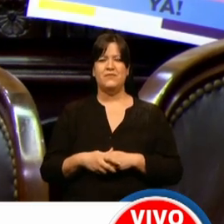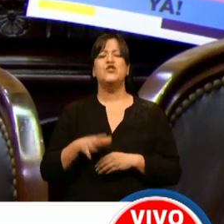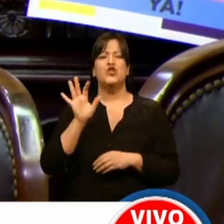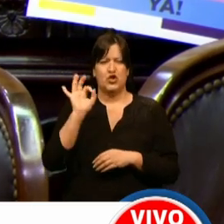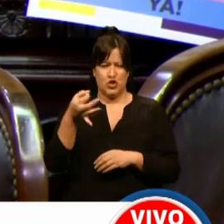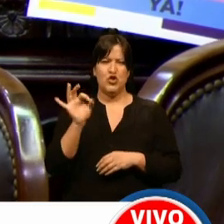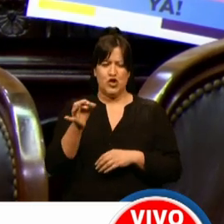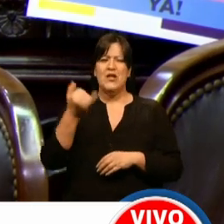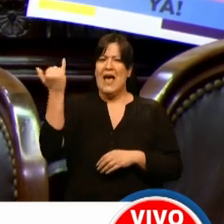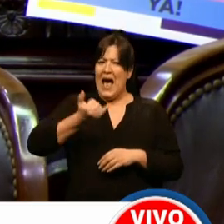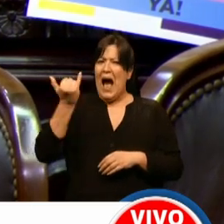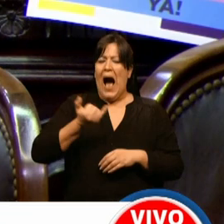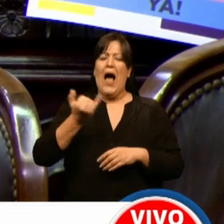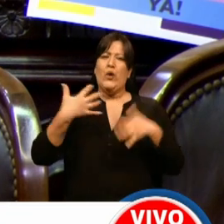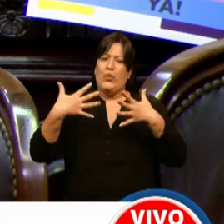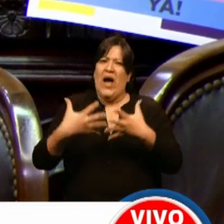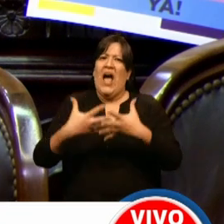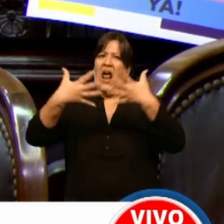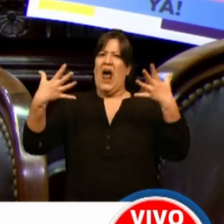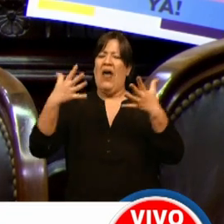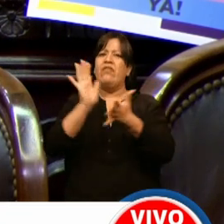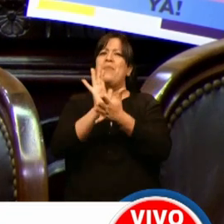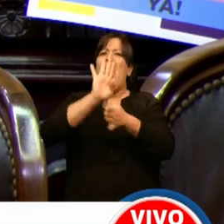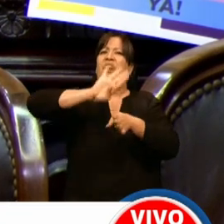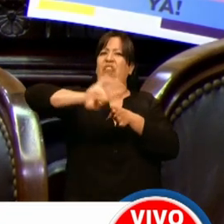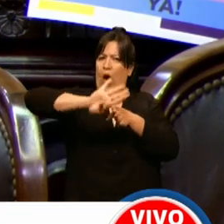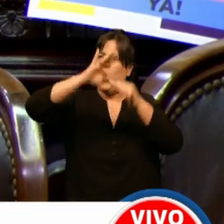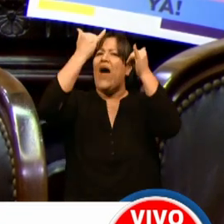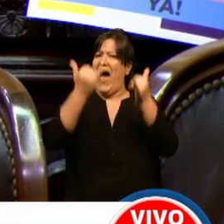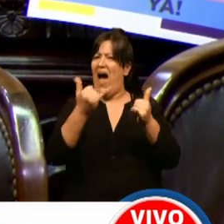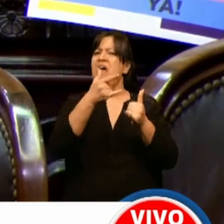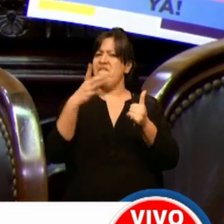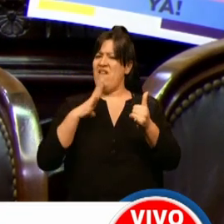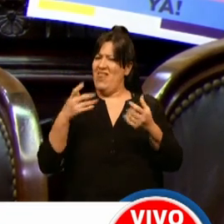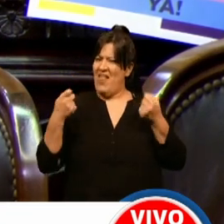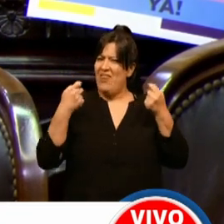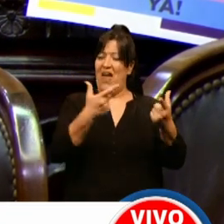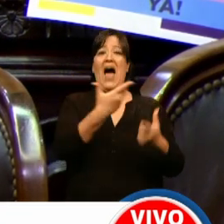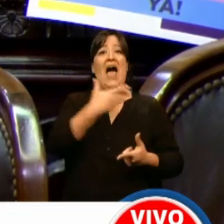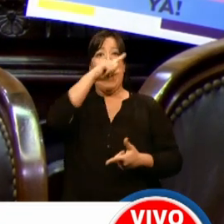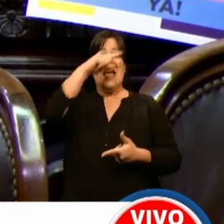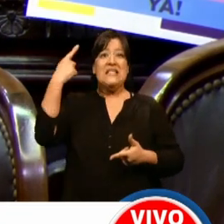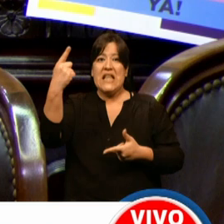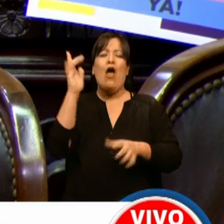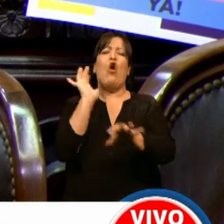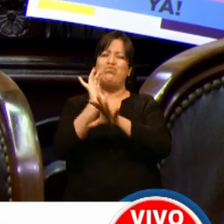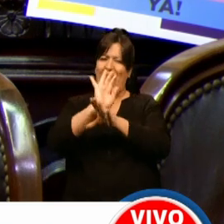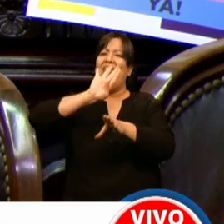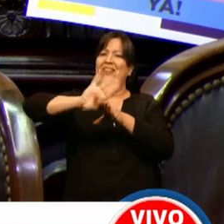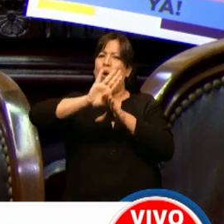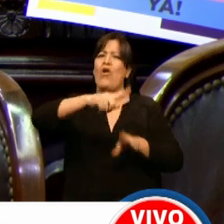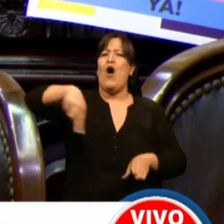tenemos una norma deuda con usted es enorme el estado argentino tiene una enorme deuda con